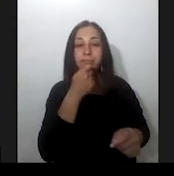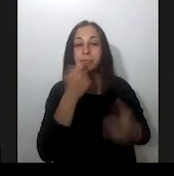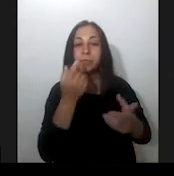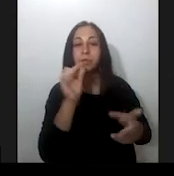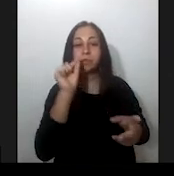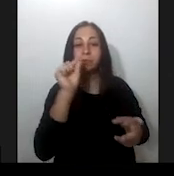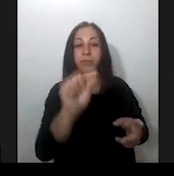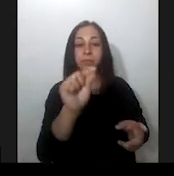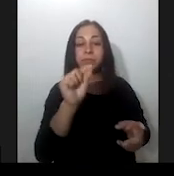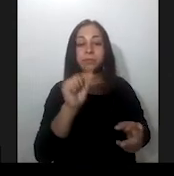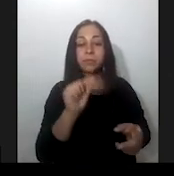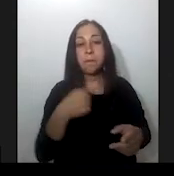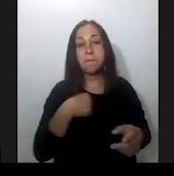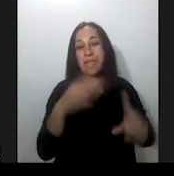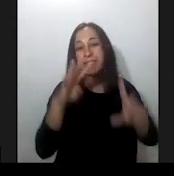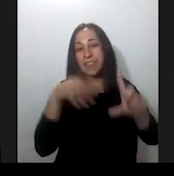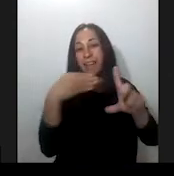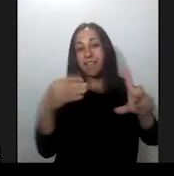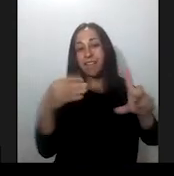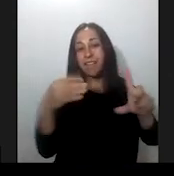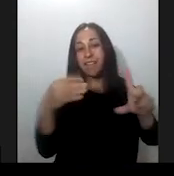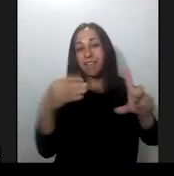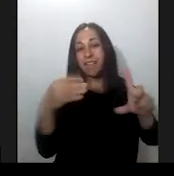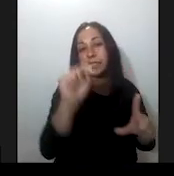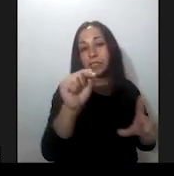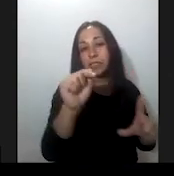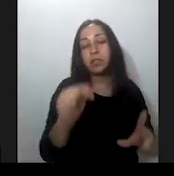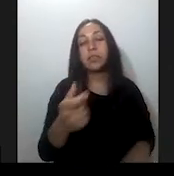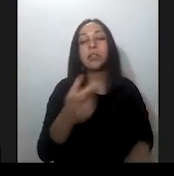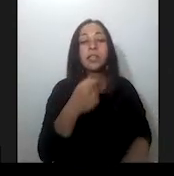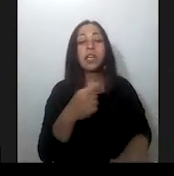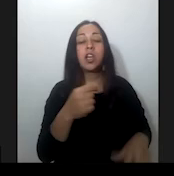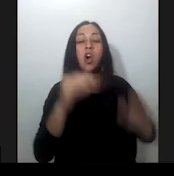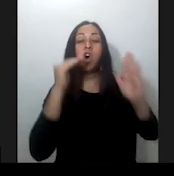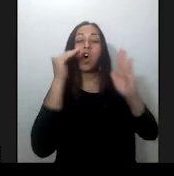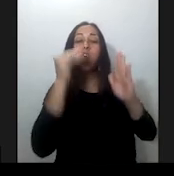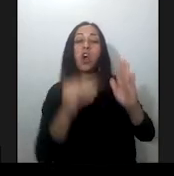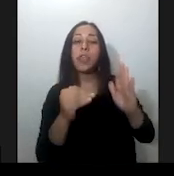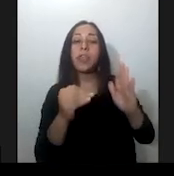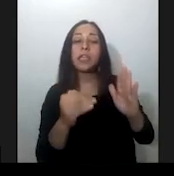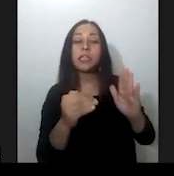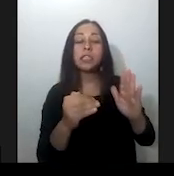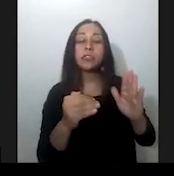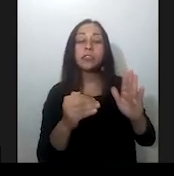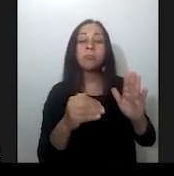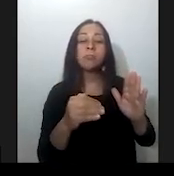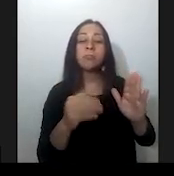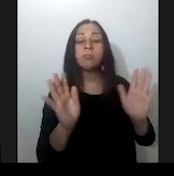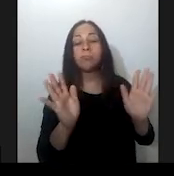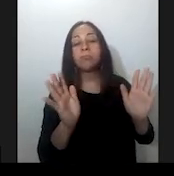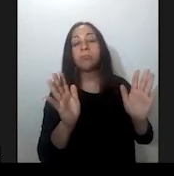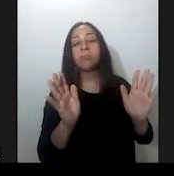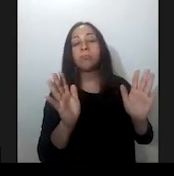También, por ejemplo, podría seleccionar mi tablita, ¿no? Y decirle que quiero que realice un ordenamiento.